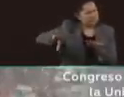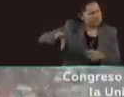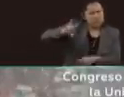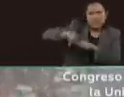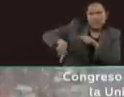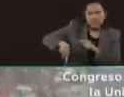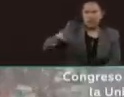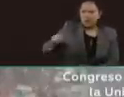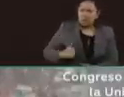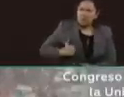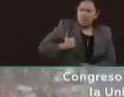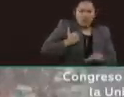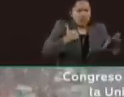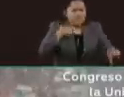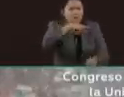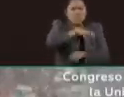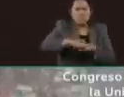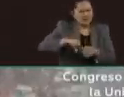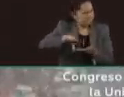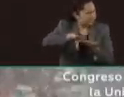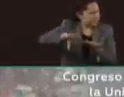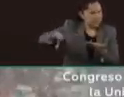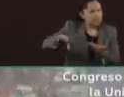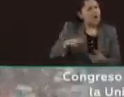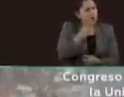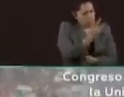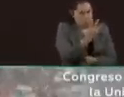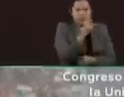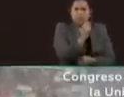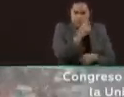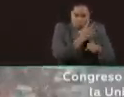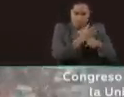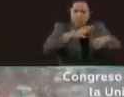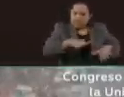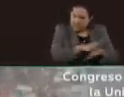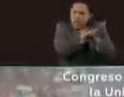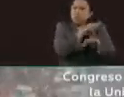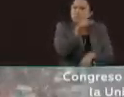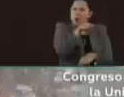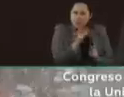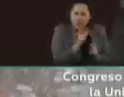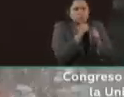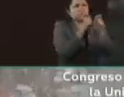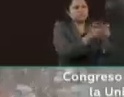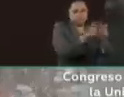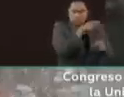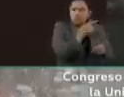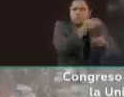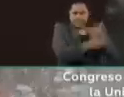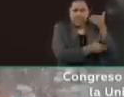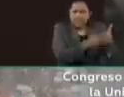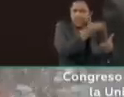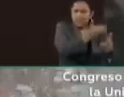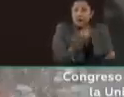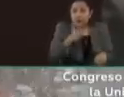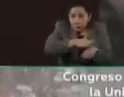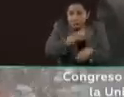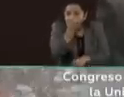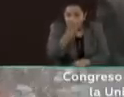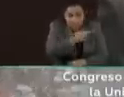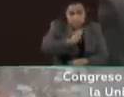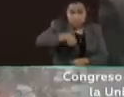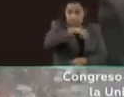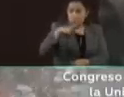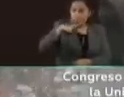bandera de la Cuarta Transformación. Por ello decimos con orgullo, con el pueblo